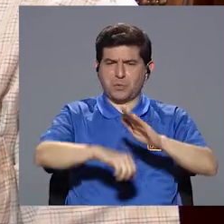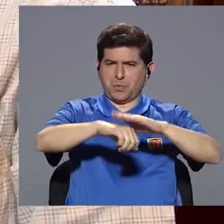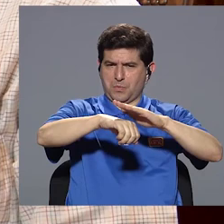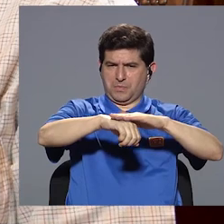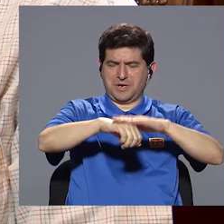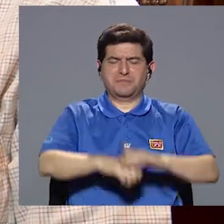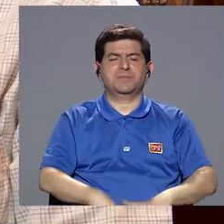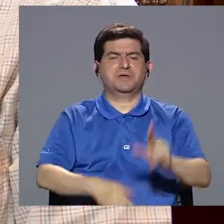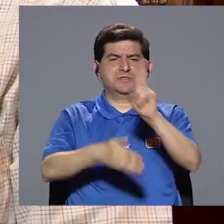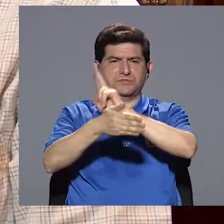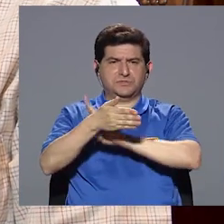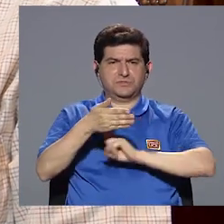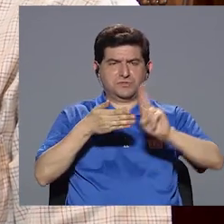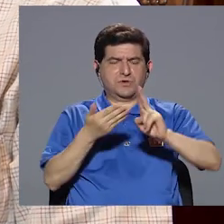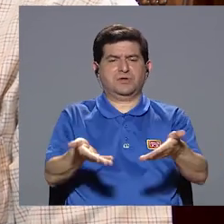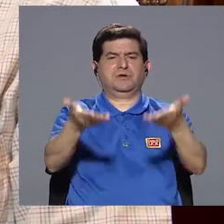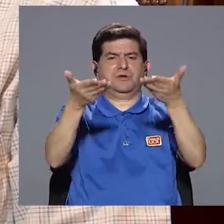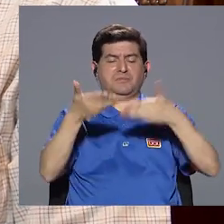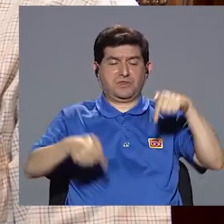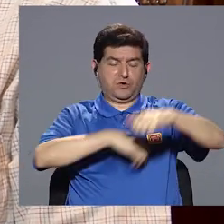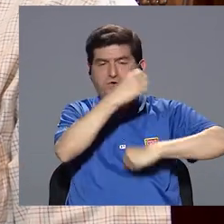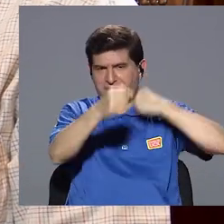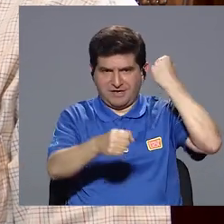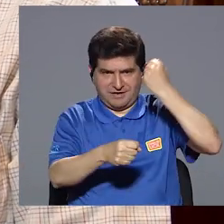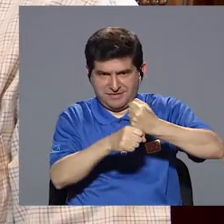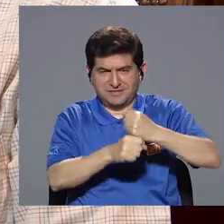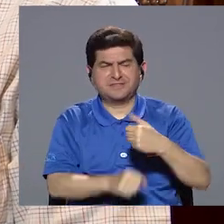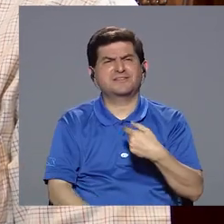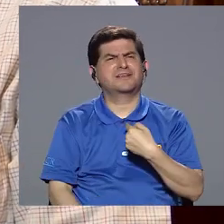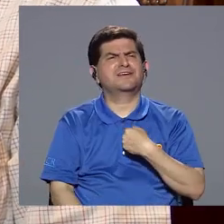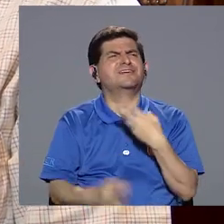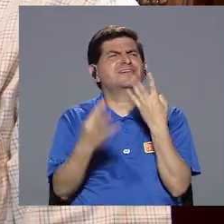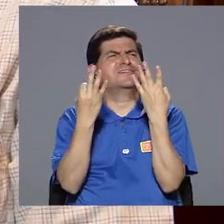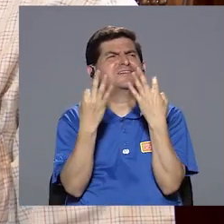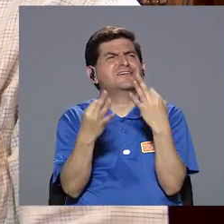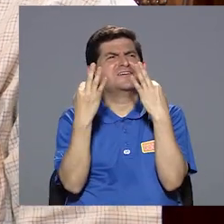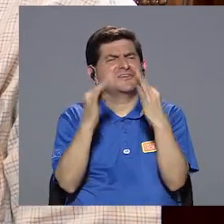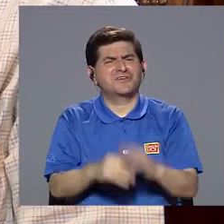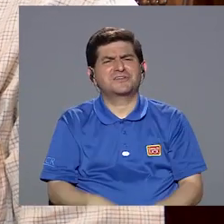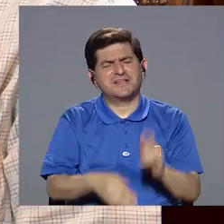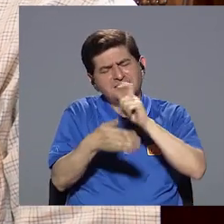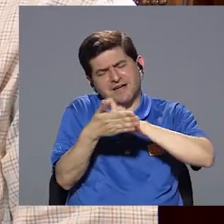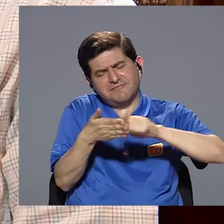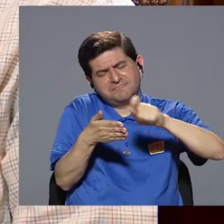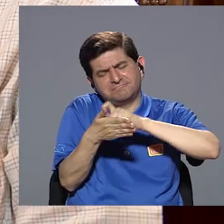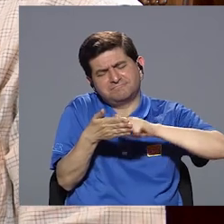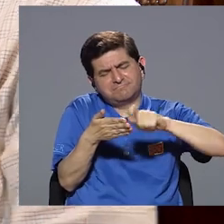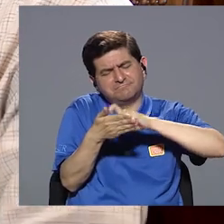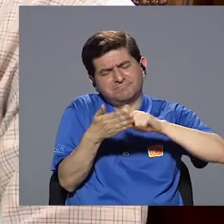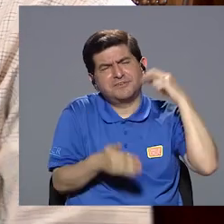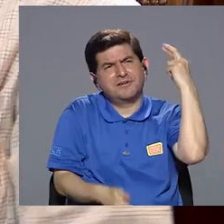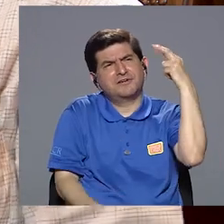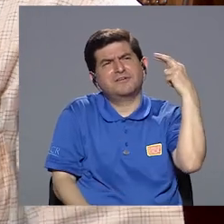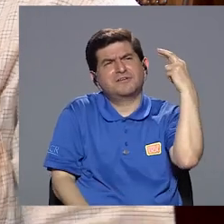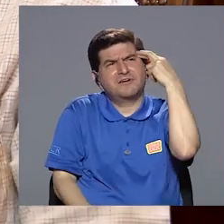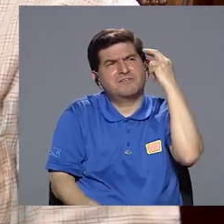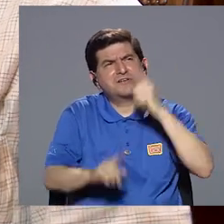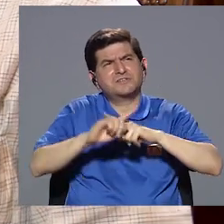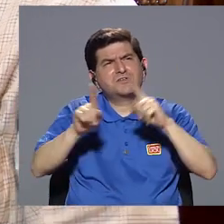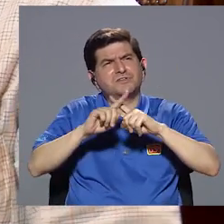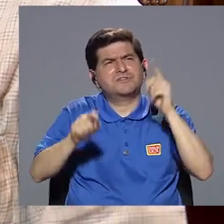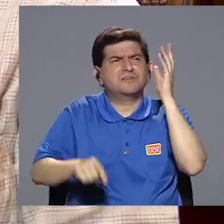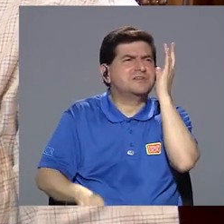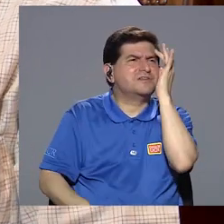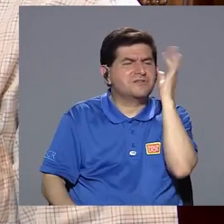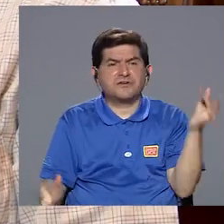una licencia sabática que la universidad de costa rica me otorgó este año pues para poner en forma de ensayos una serie